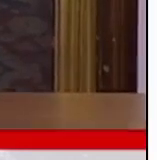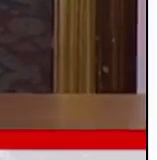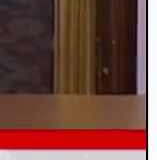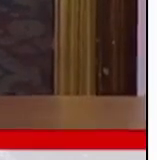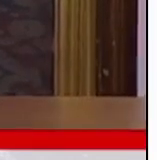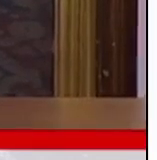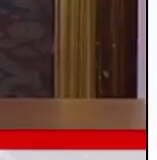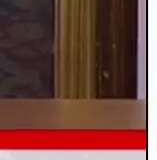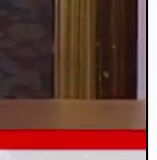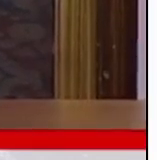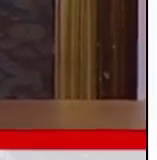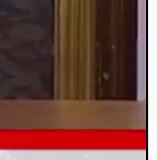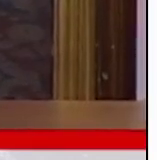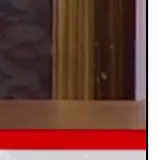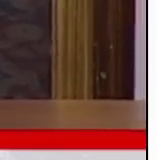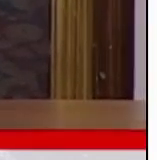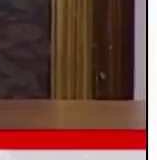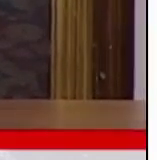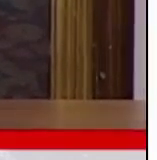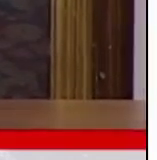las 3:35 de la tarde,